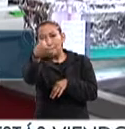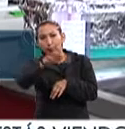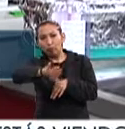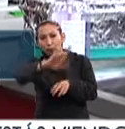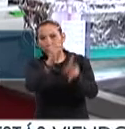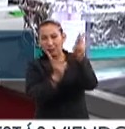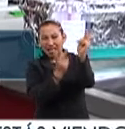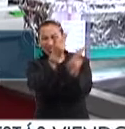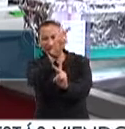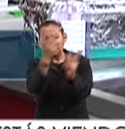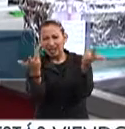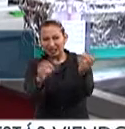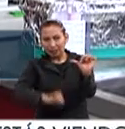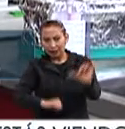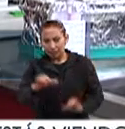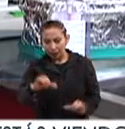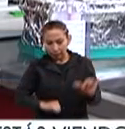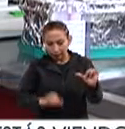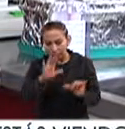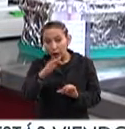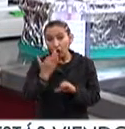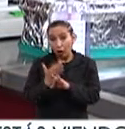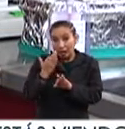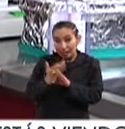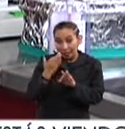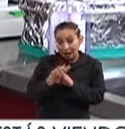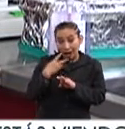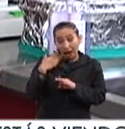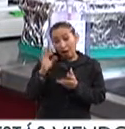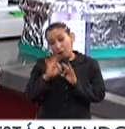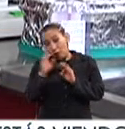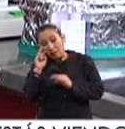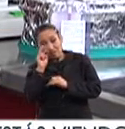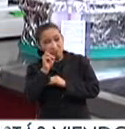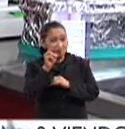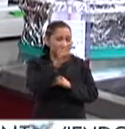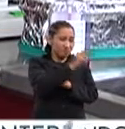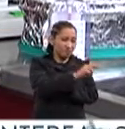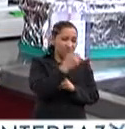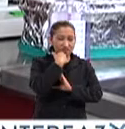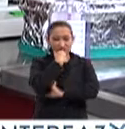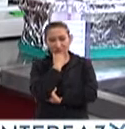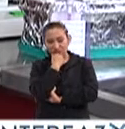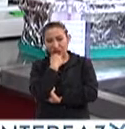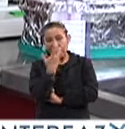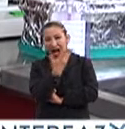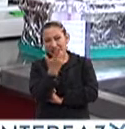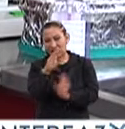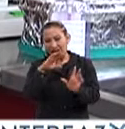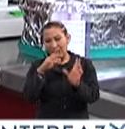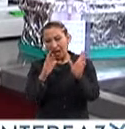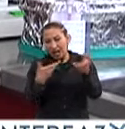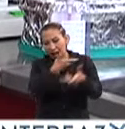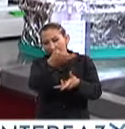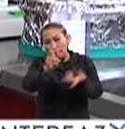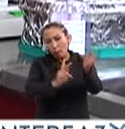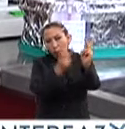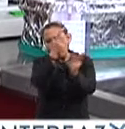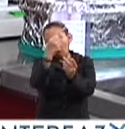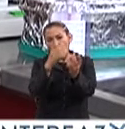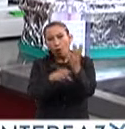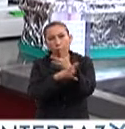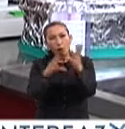agricultura, debido a que actualmente la manera como se hace la agricultura, se producen